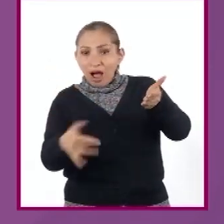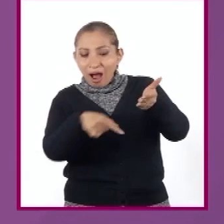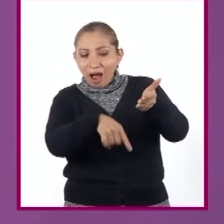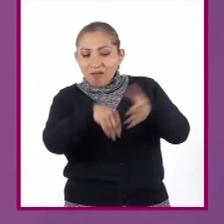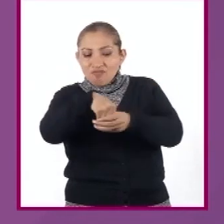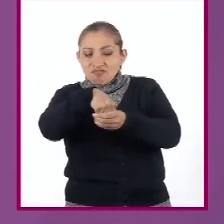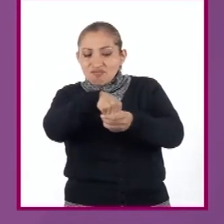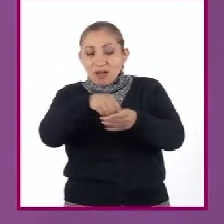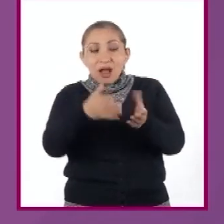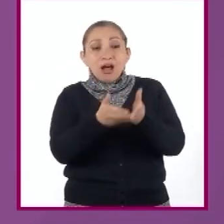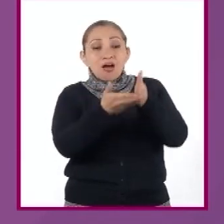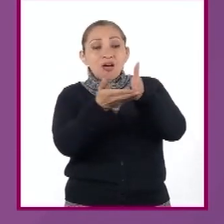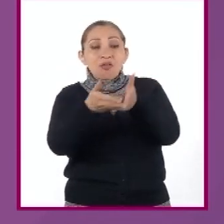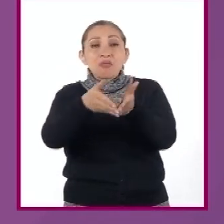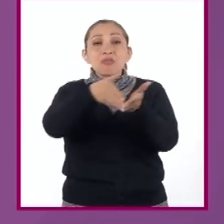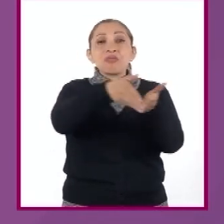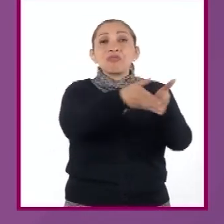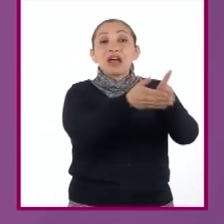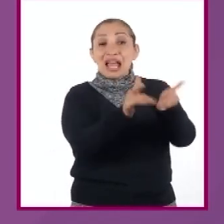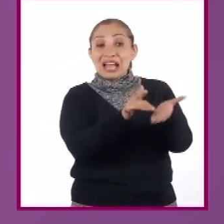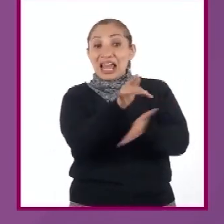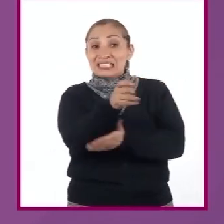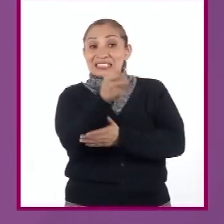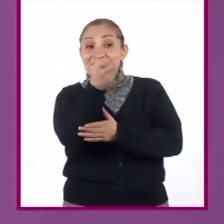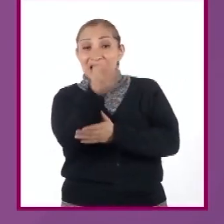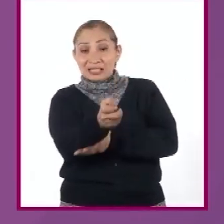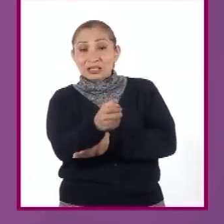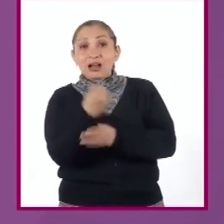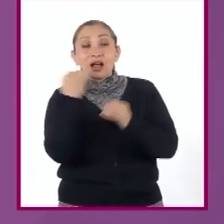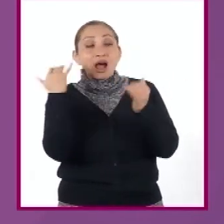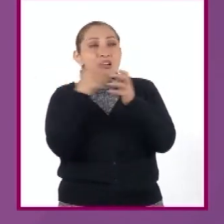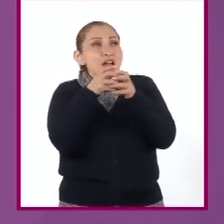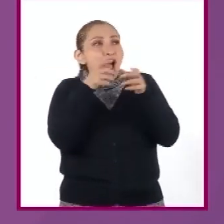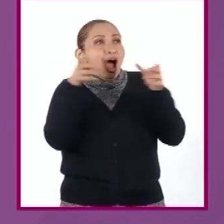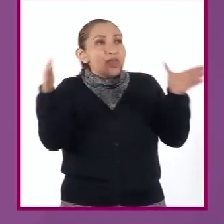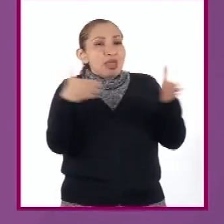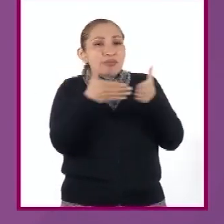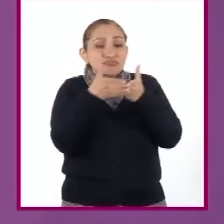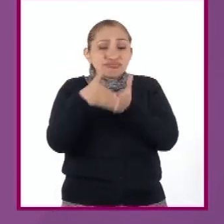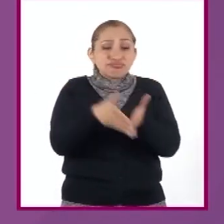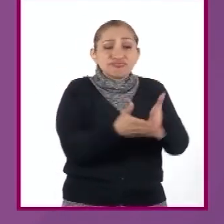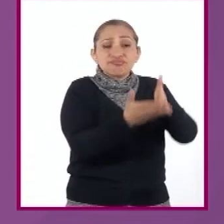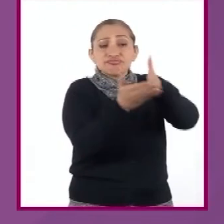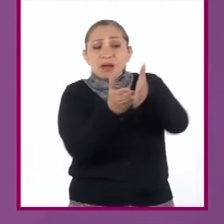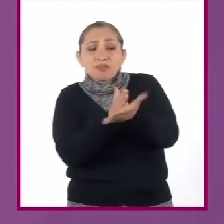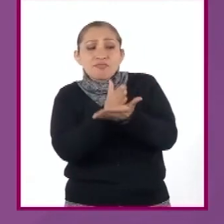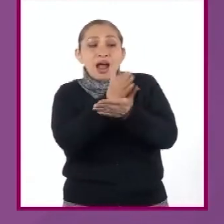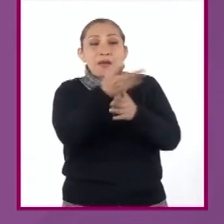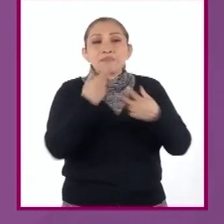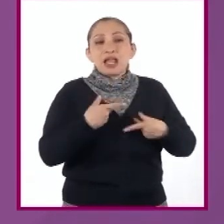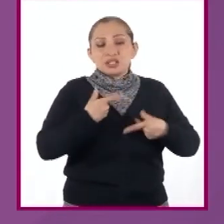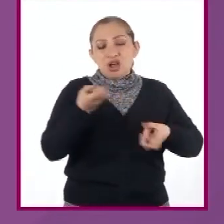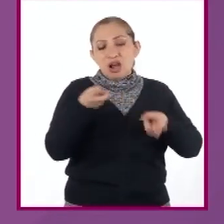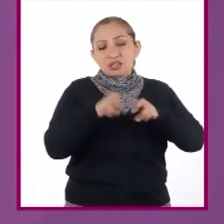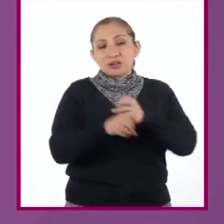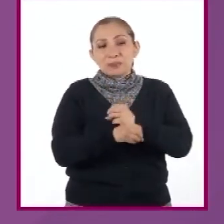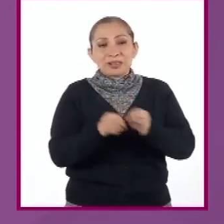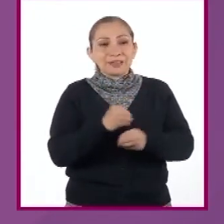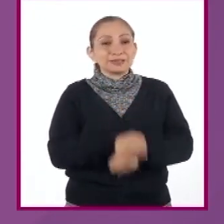en consecuencia flote. Gracias a esto, grandes embarcaciones cruzan los océanos llevando personas y